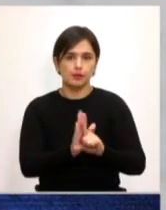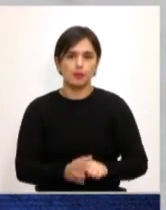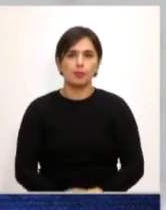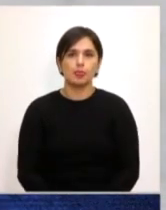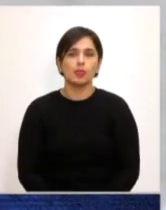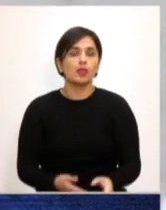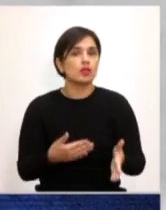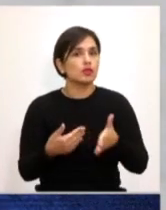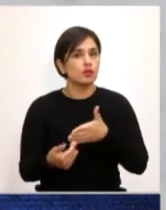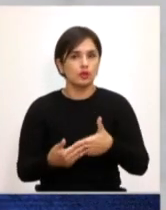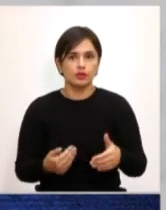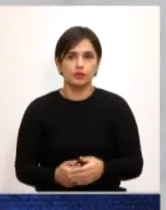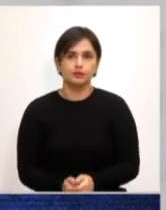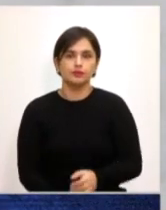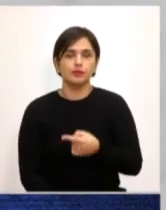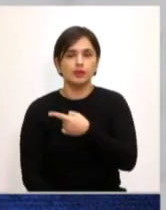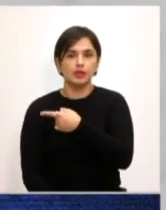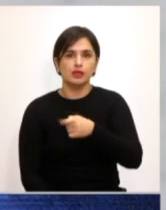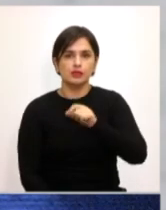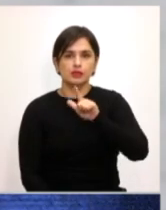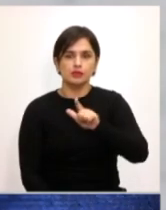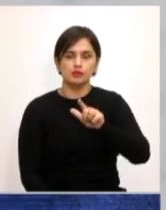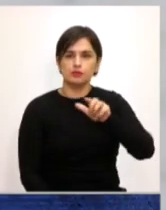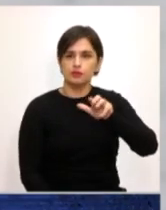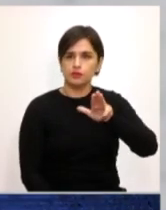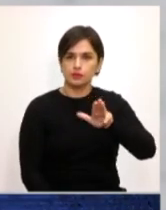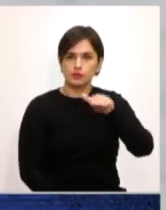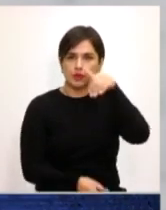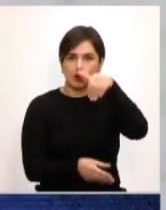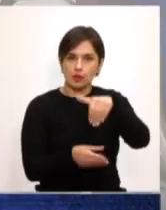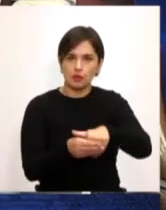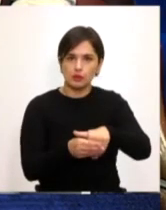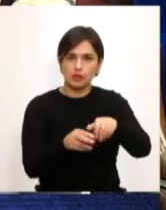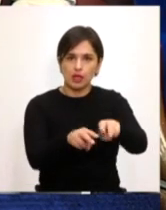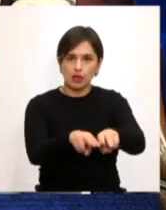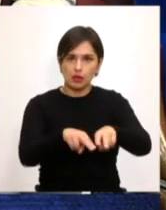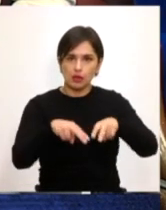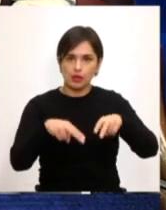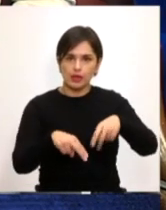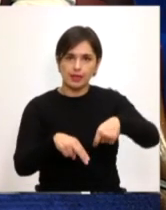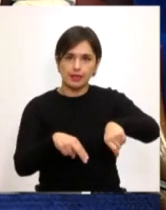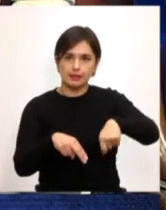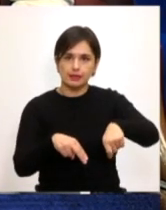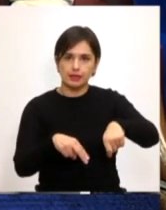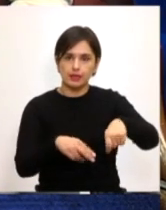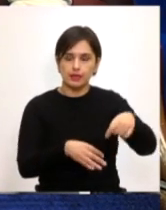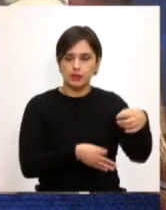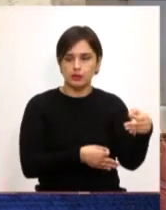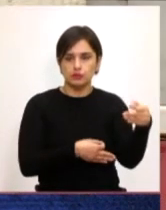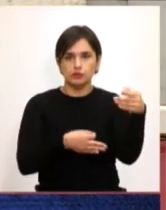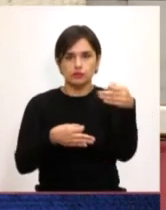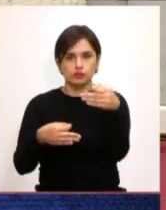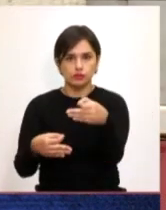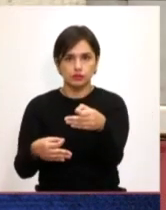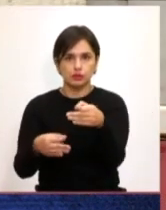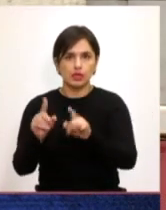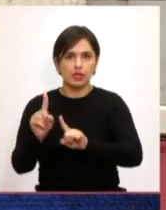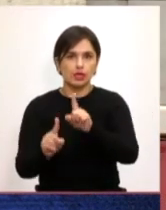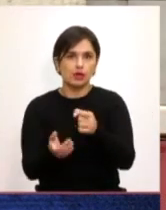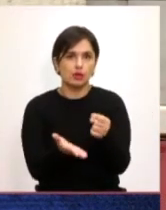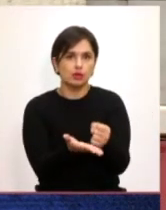los cuales 179 fueron votados en sala y despachados en alguno de sus